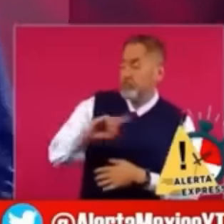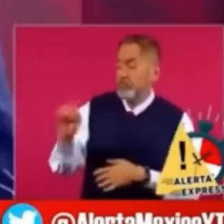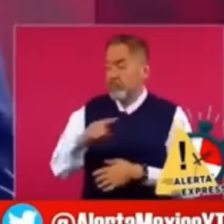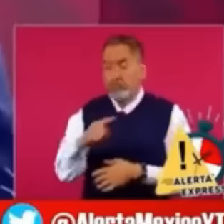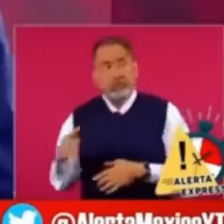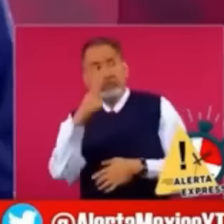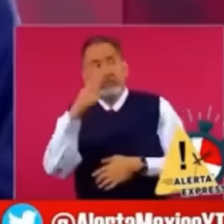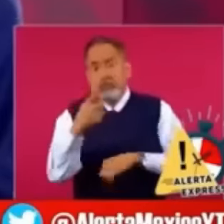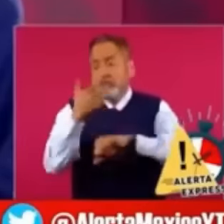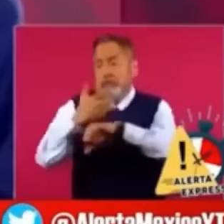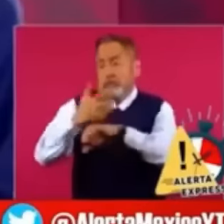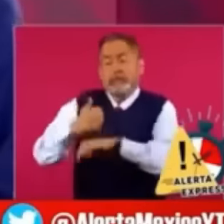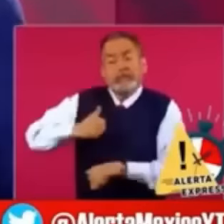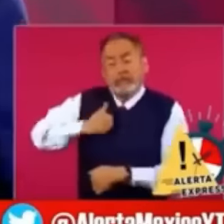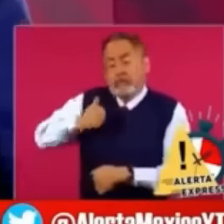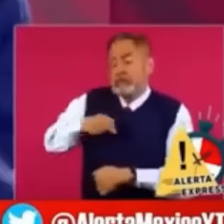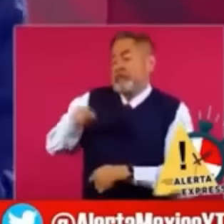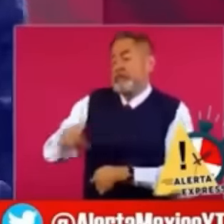comercial,